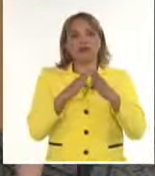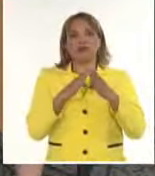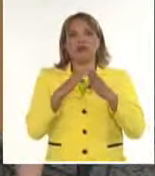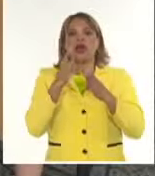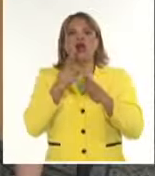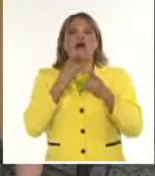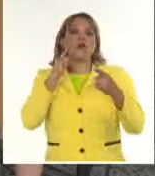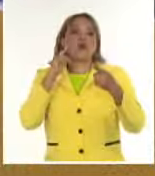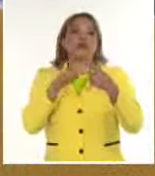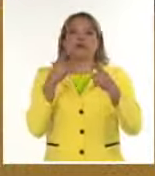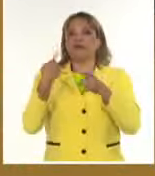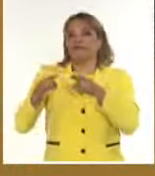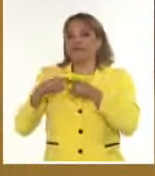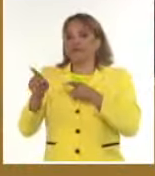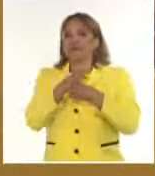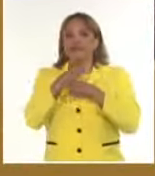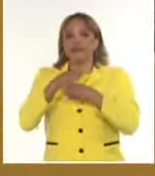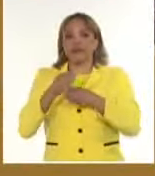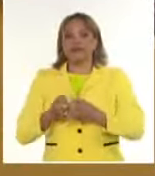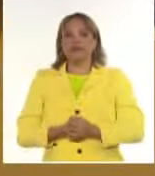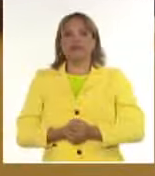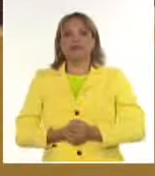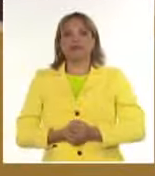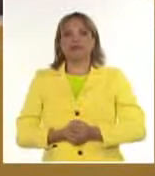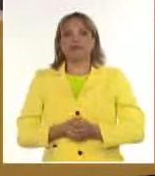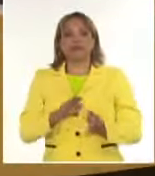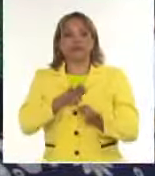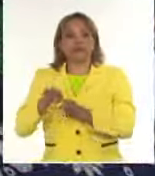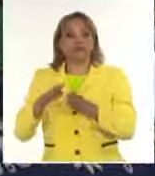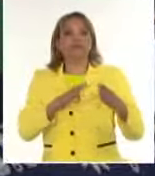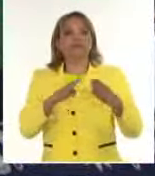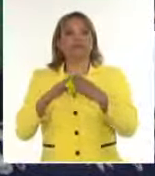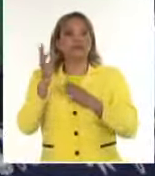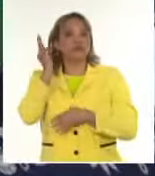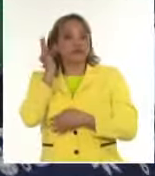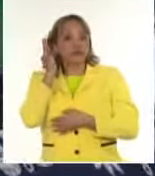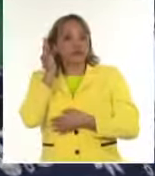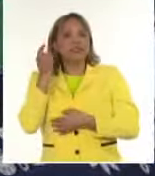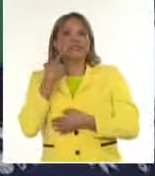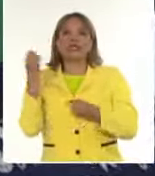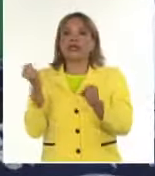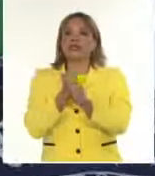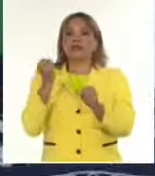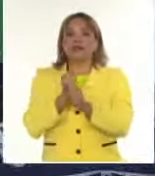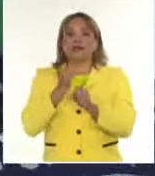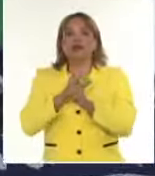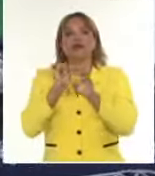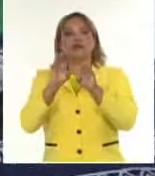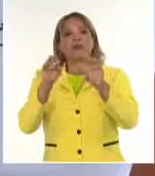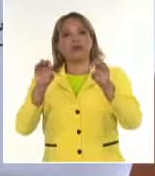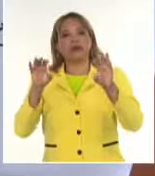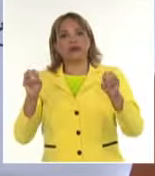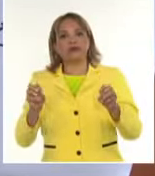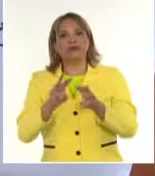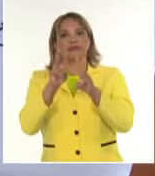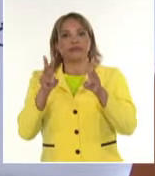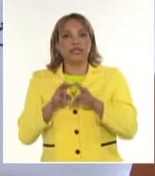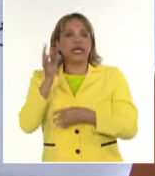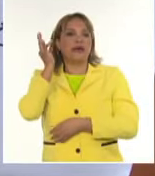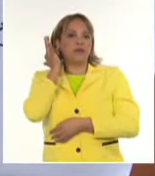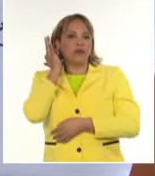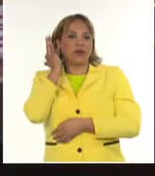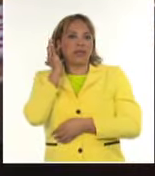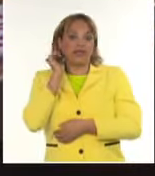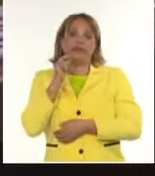Editorial de la Mujer cuenta con un reconocimiento social, pues su quehacer abarca, además de las publicaciones que tienen a las féminas como